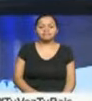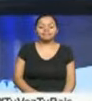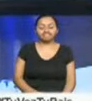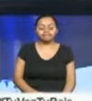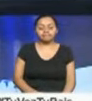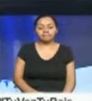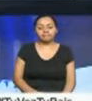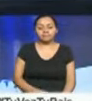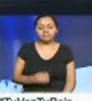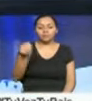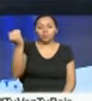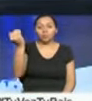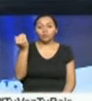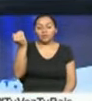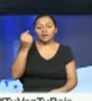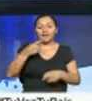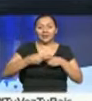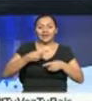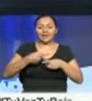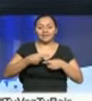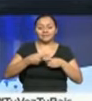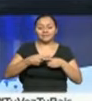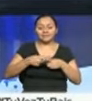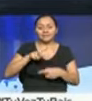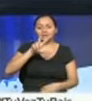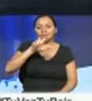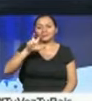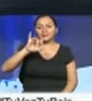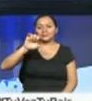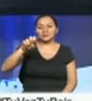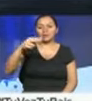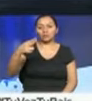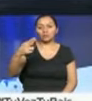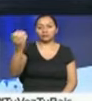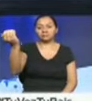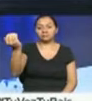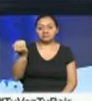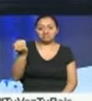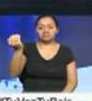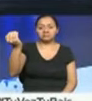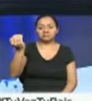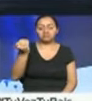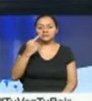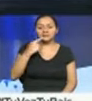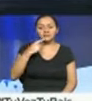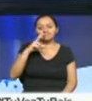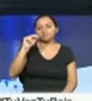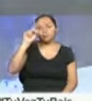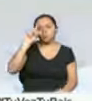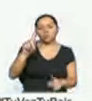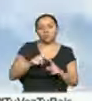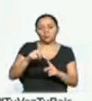Los jubilados griegos cobran su prima de 300 euros, pese a la oposición del Eurogrupo.